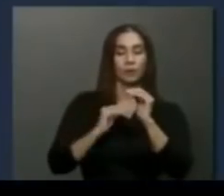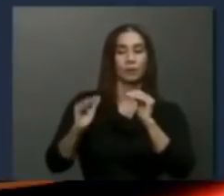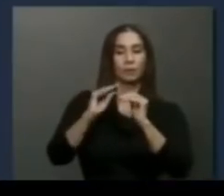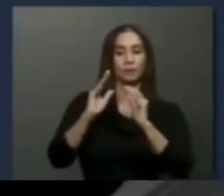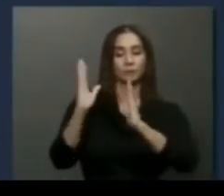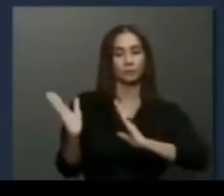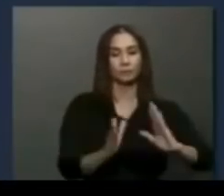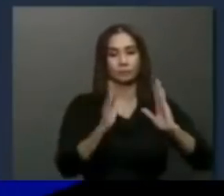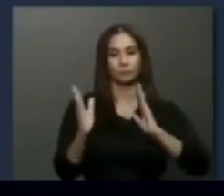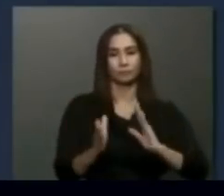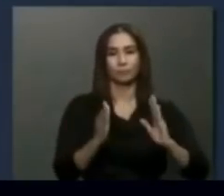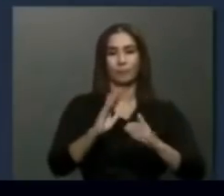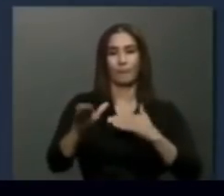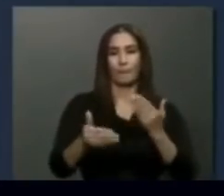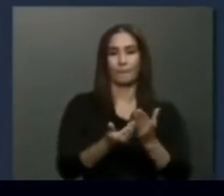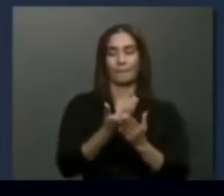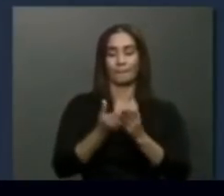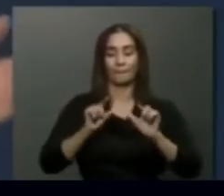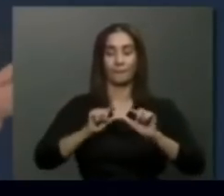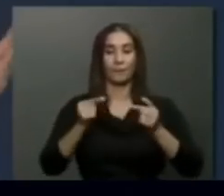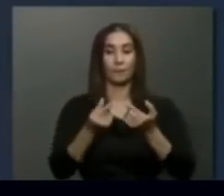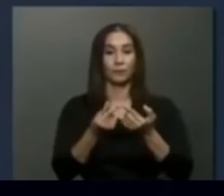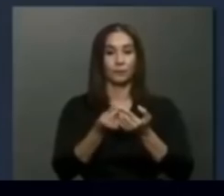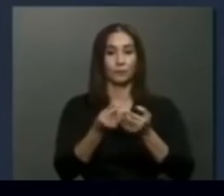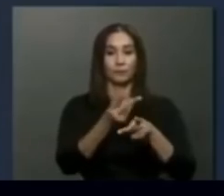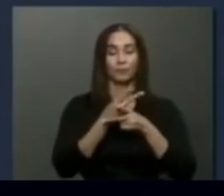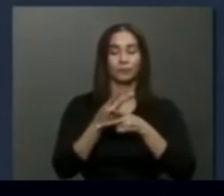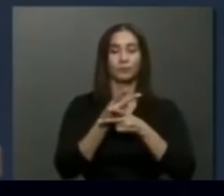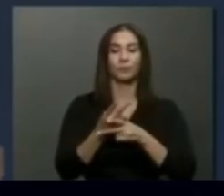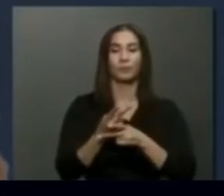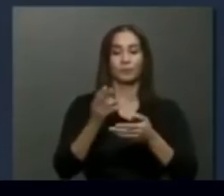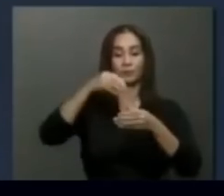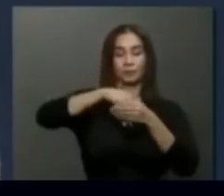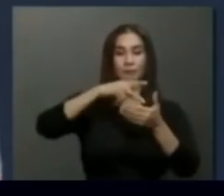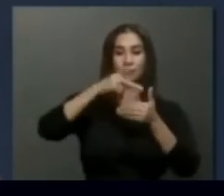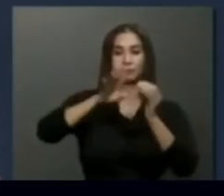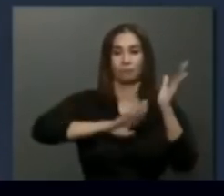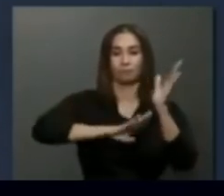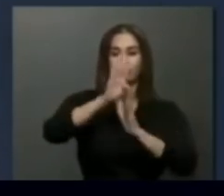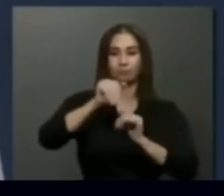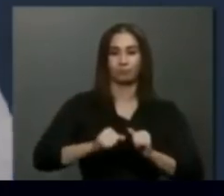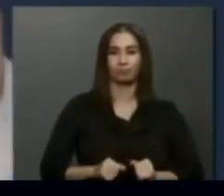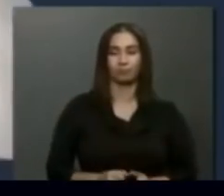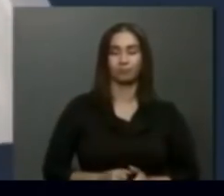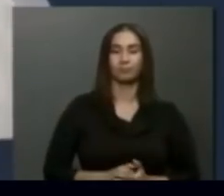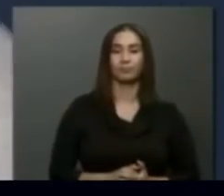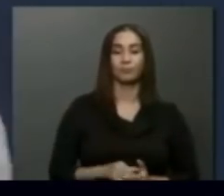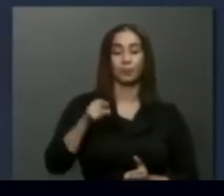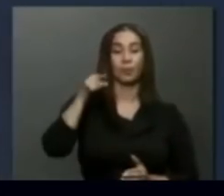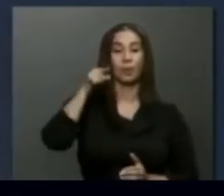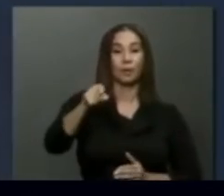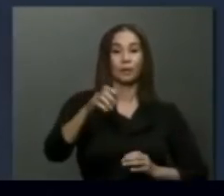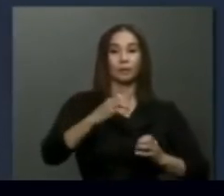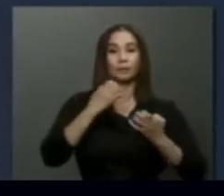vaya organizando el nuevo circuito de cuidados en el marco del programa Supérate. Este